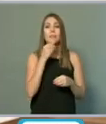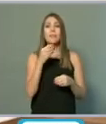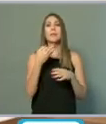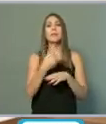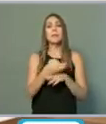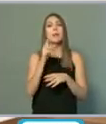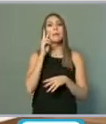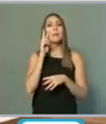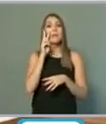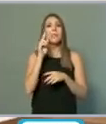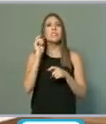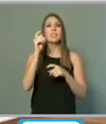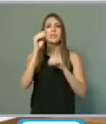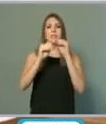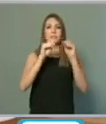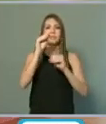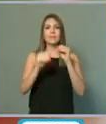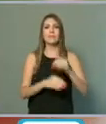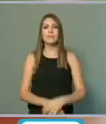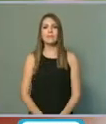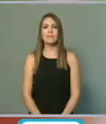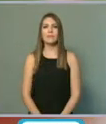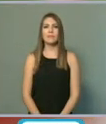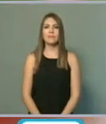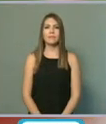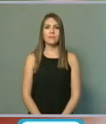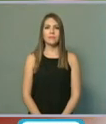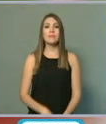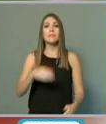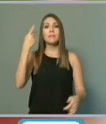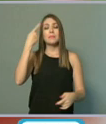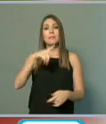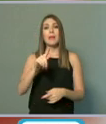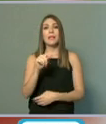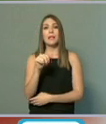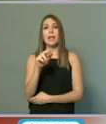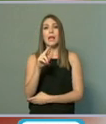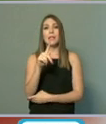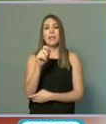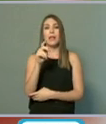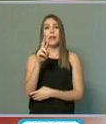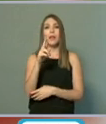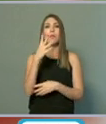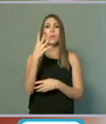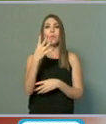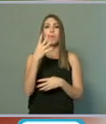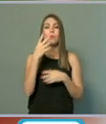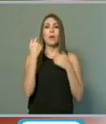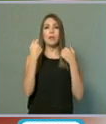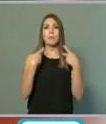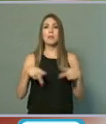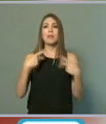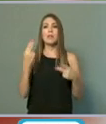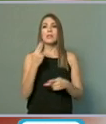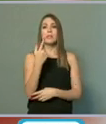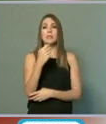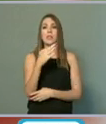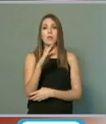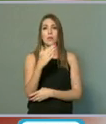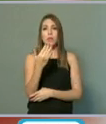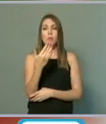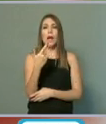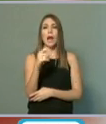les parece si vamos a ver los ingredientes? Para esta tartar de sandía para 4 personas necesitamos 150 gramos de